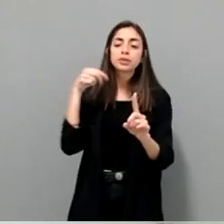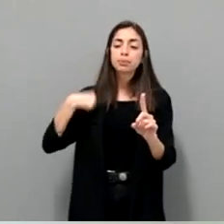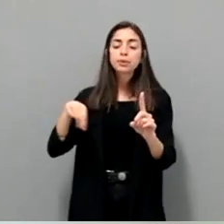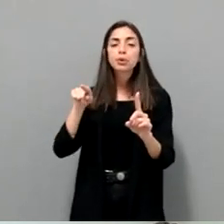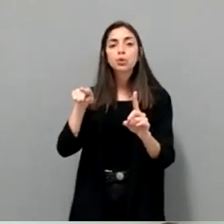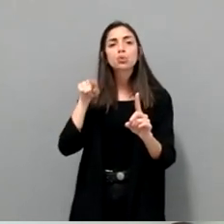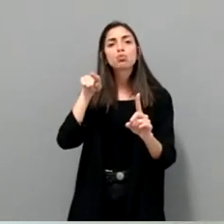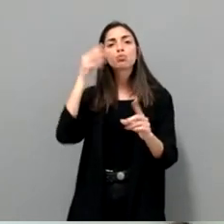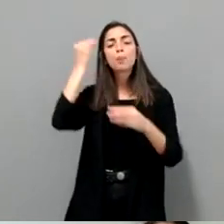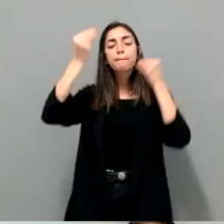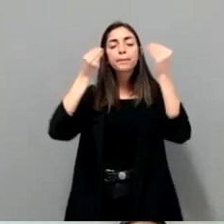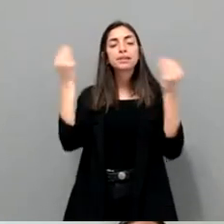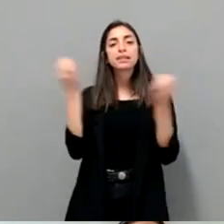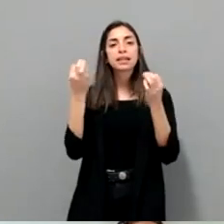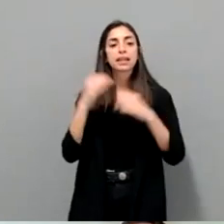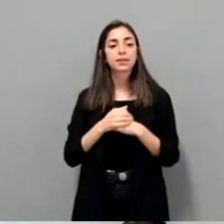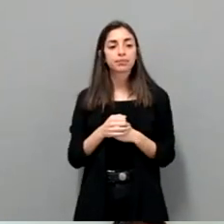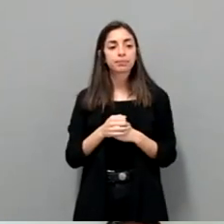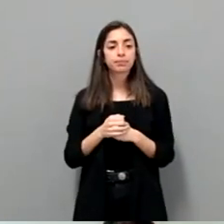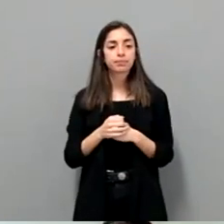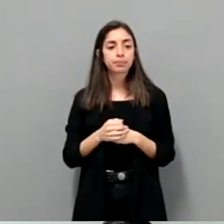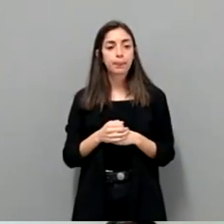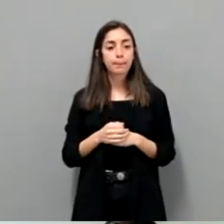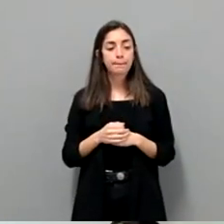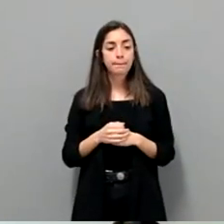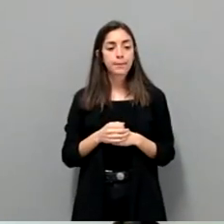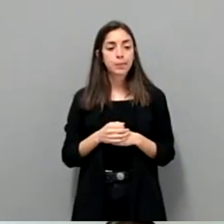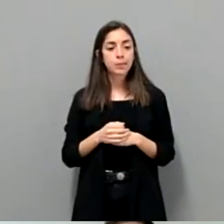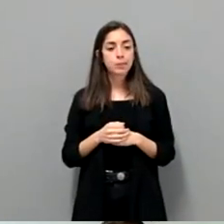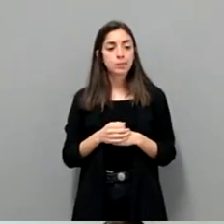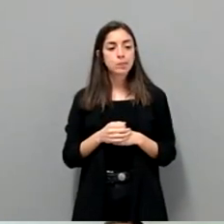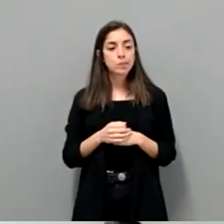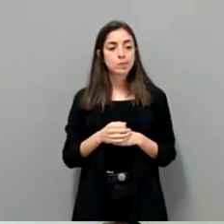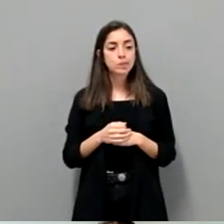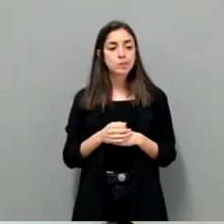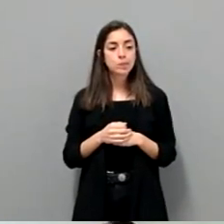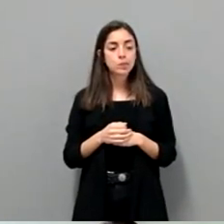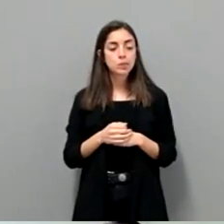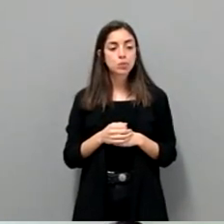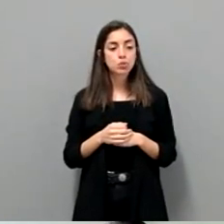¿qué opinas? Yo opino que todas las